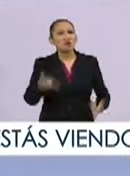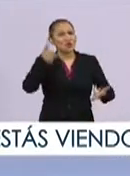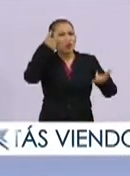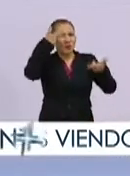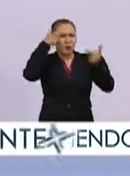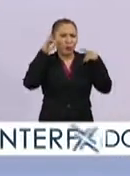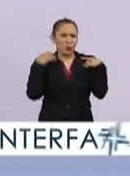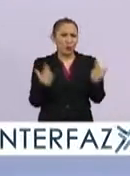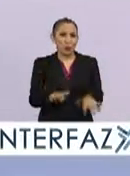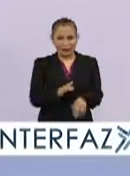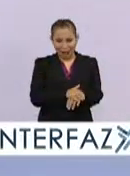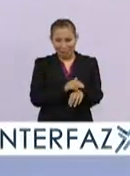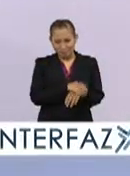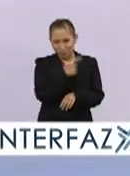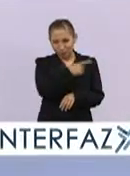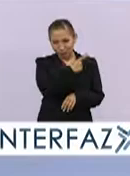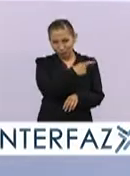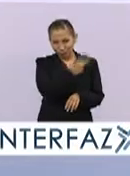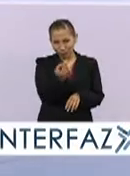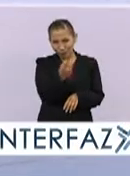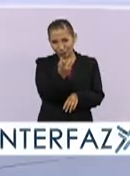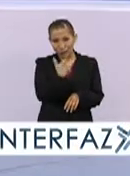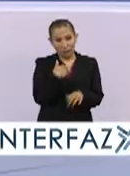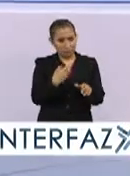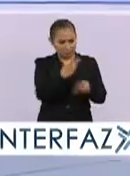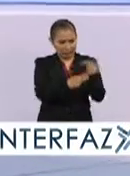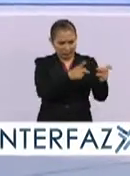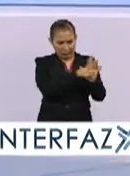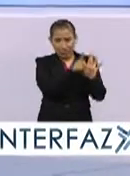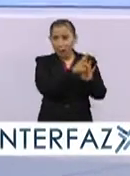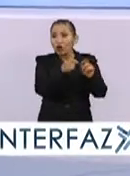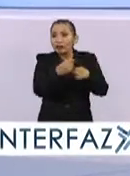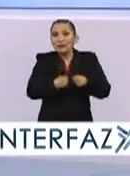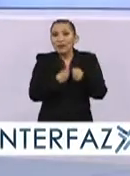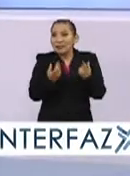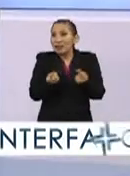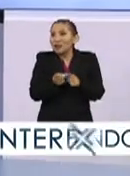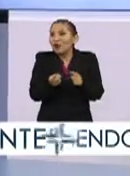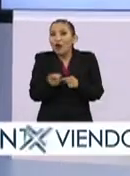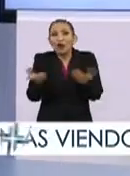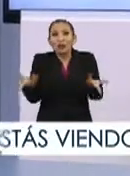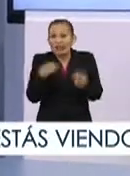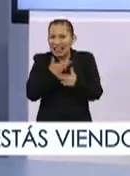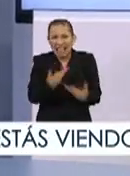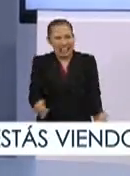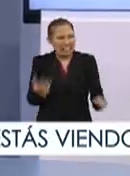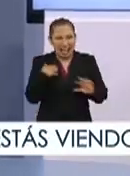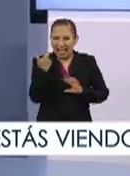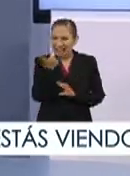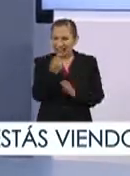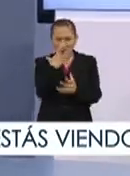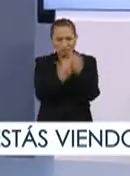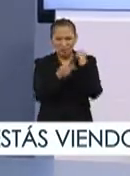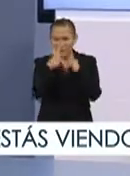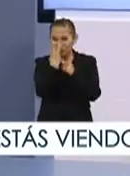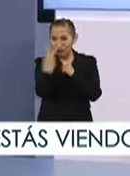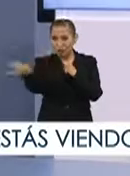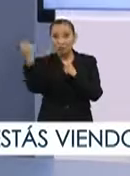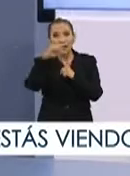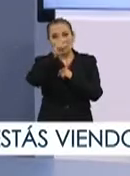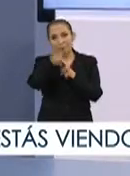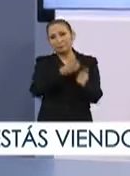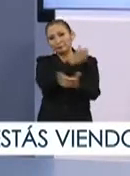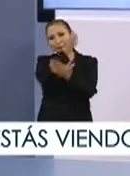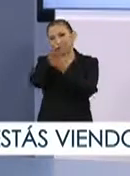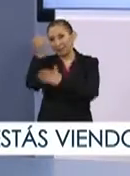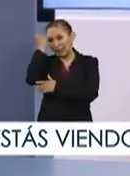locura. Un amigo les prestó un departamento porque no tenían dónde vivir ni tenía nada. Y después, bueno, fueron a la